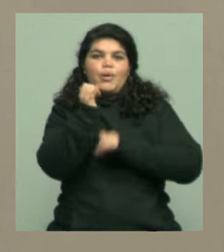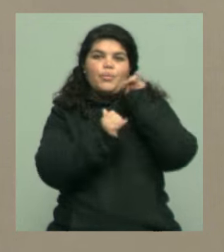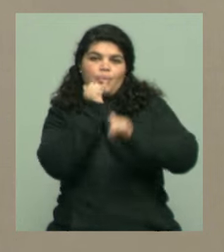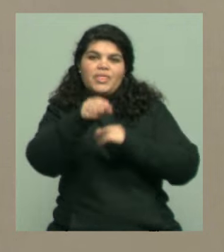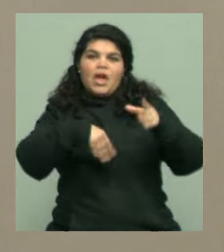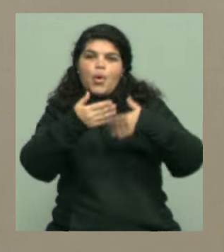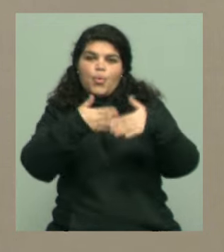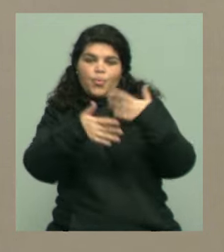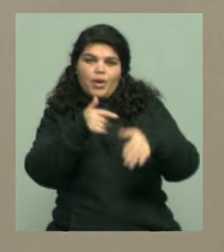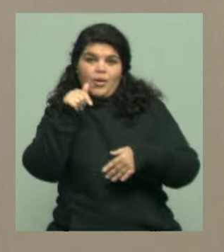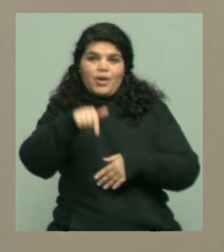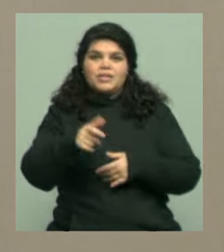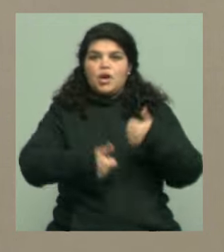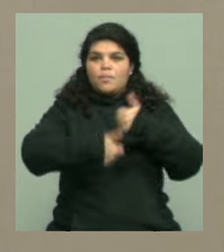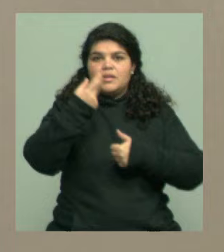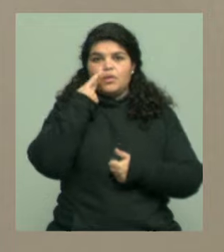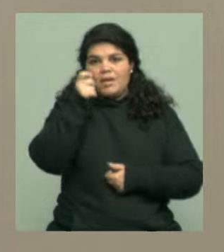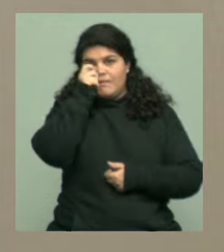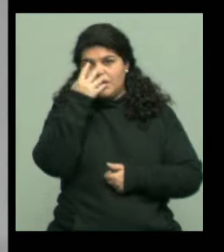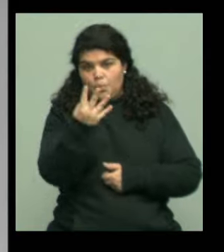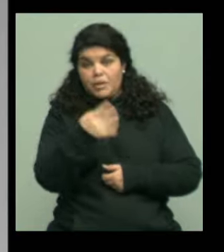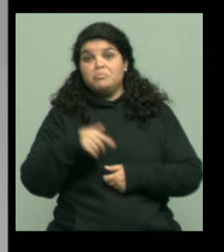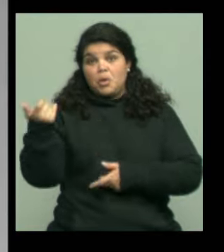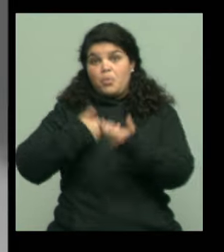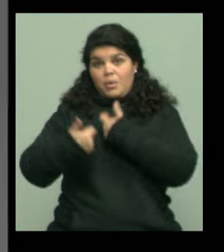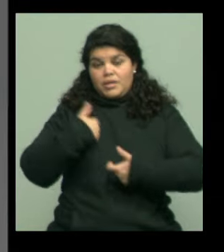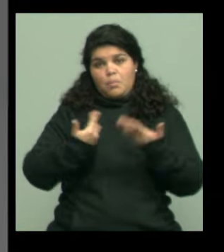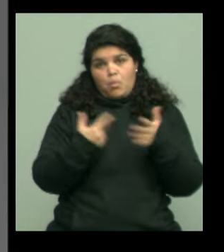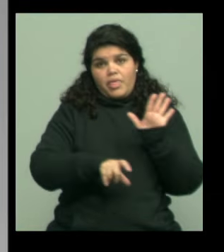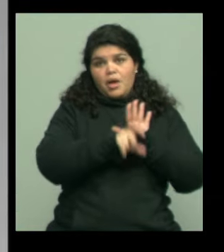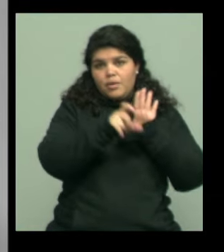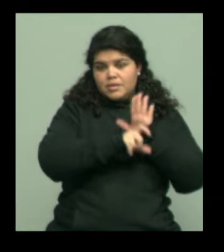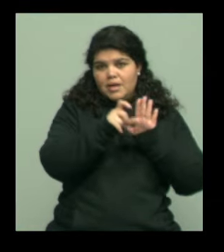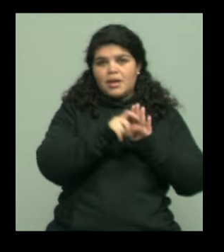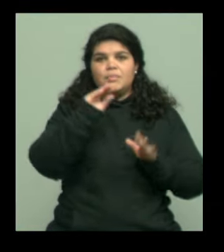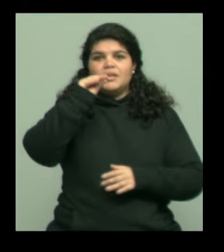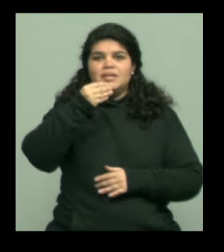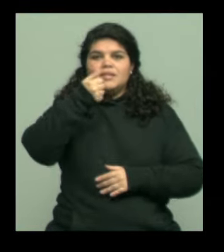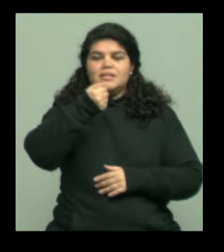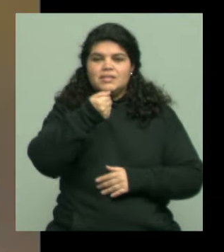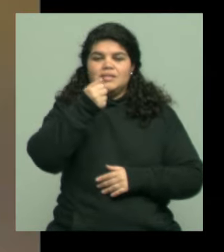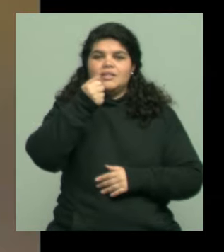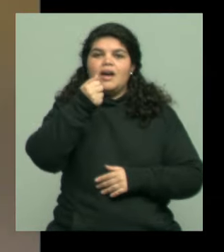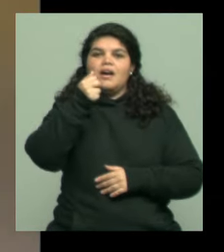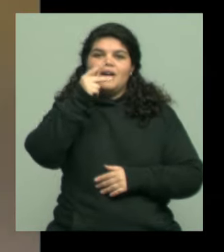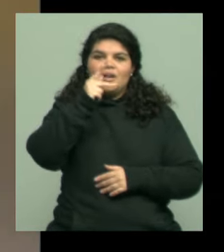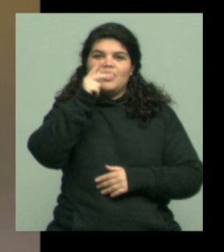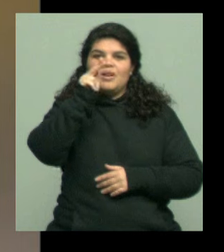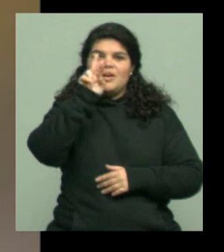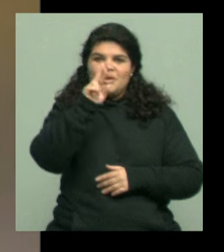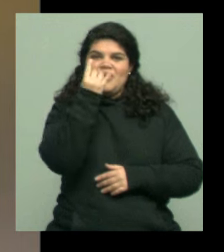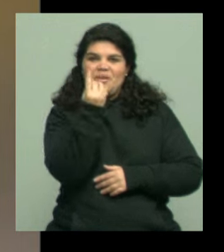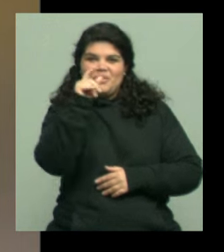de Chacruc 2024, repasamos. Él nos decía, pueden buscarlos en las redes, Chacruc 2024. ajedrez.